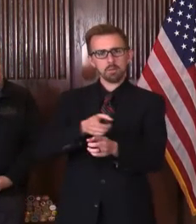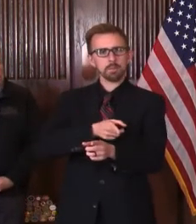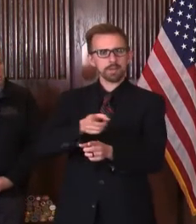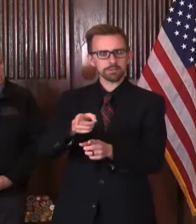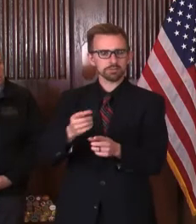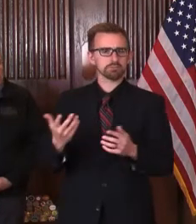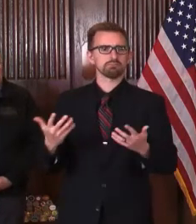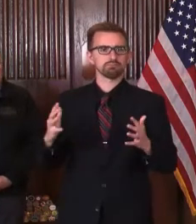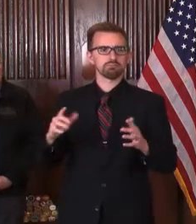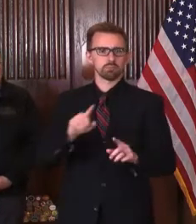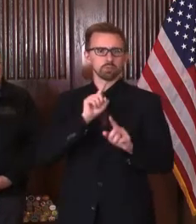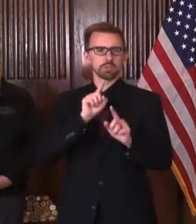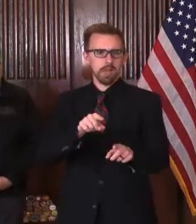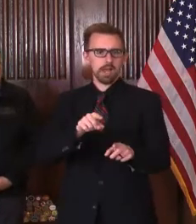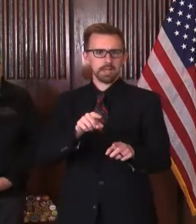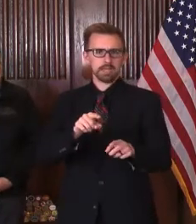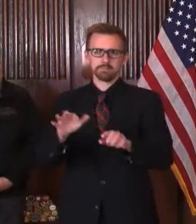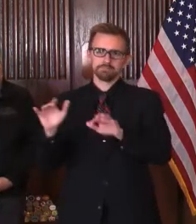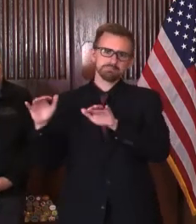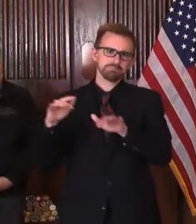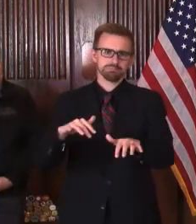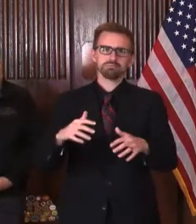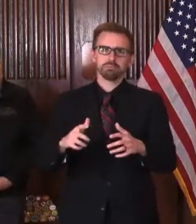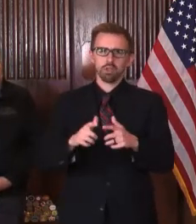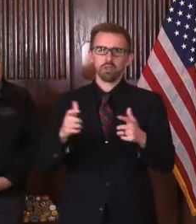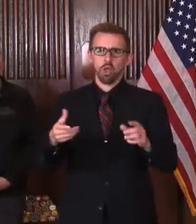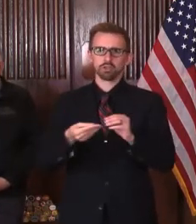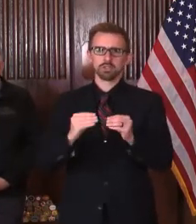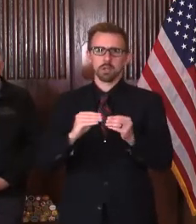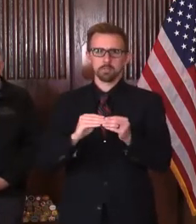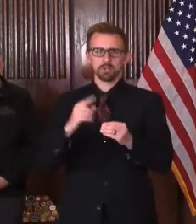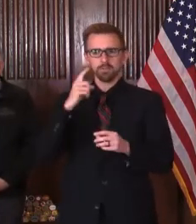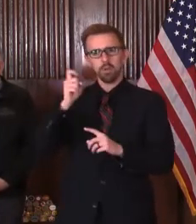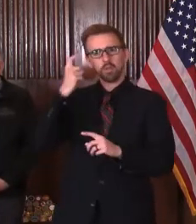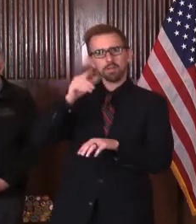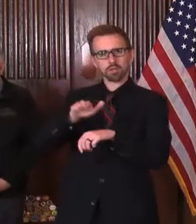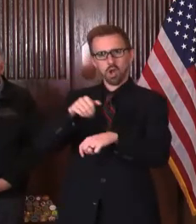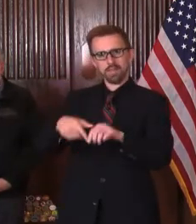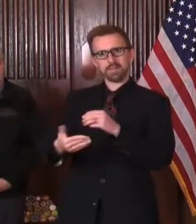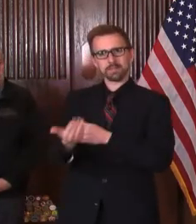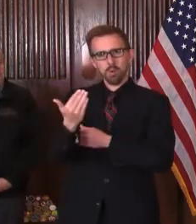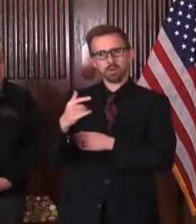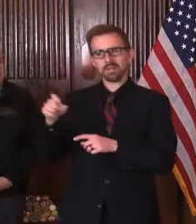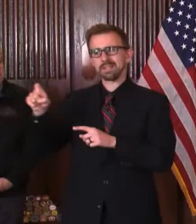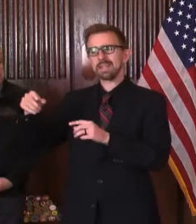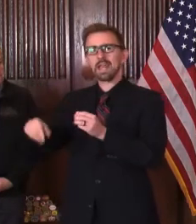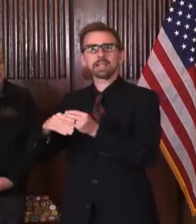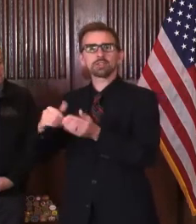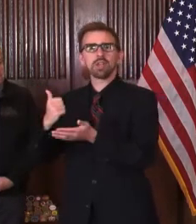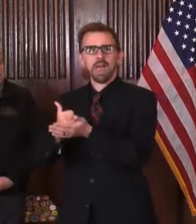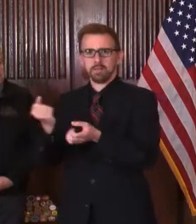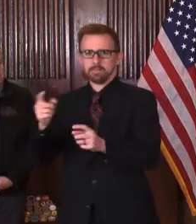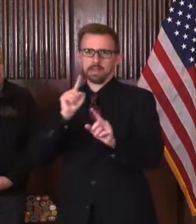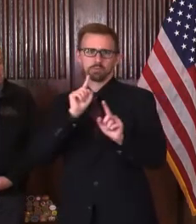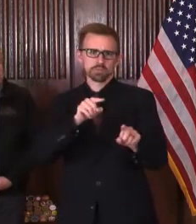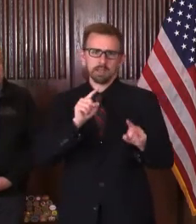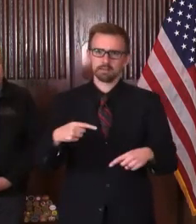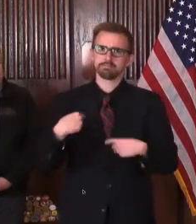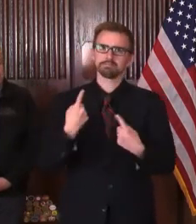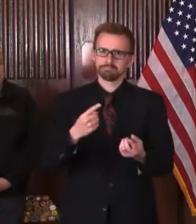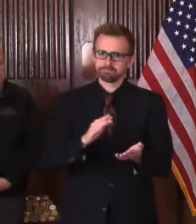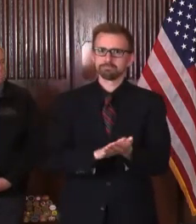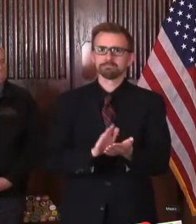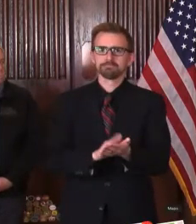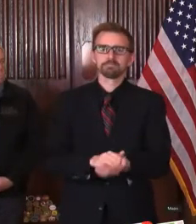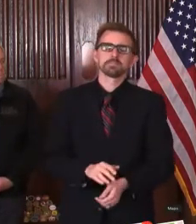salieron de China, que se han hecho cuando la pandemia comenzó. La mayor parte de la